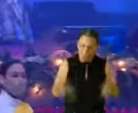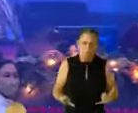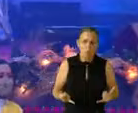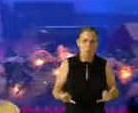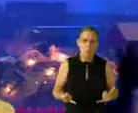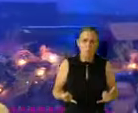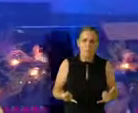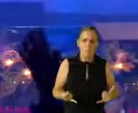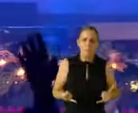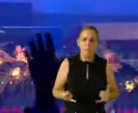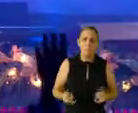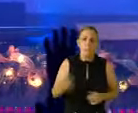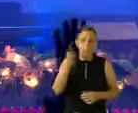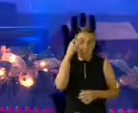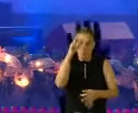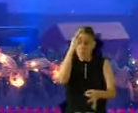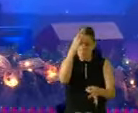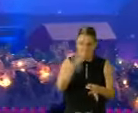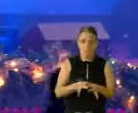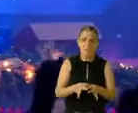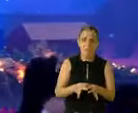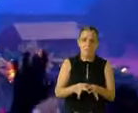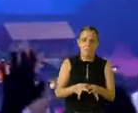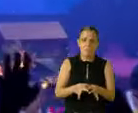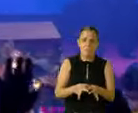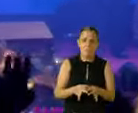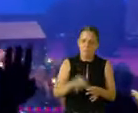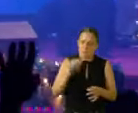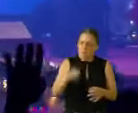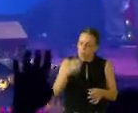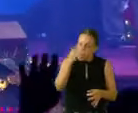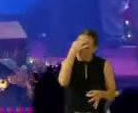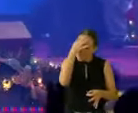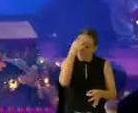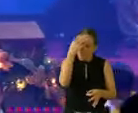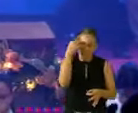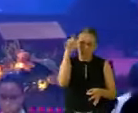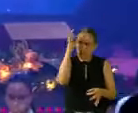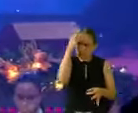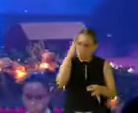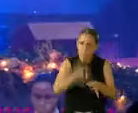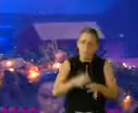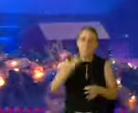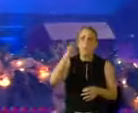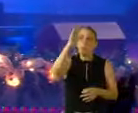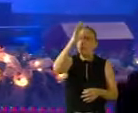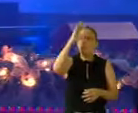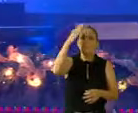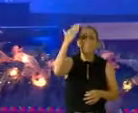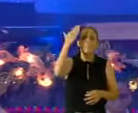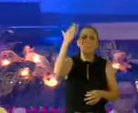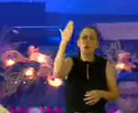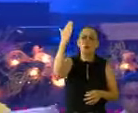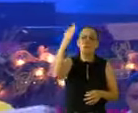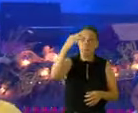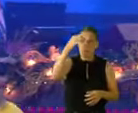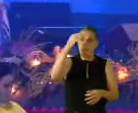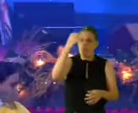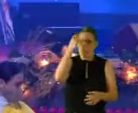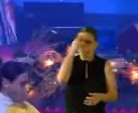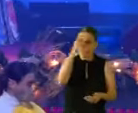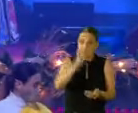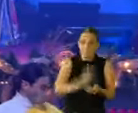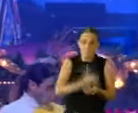está esperando por fe, diga por fe, diga esto es por fe, por fe. Padre, te creemos por fe, Padre, caminamos por